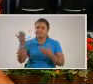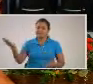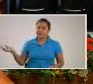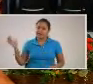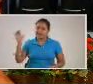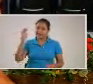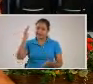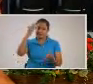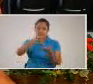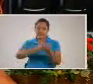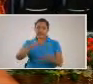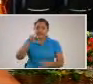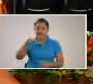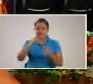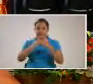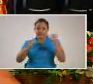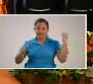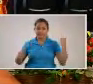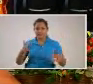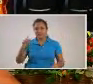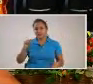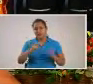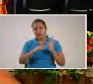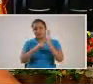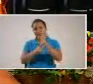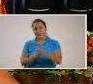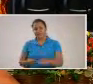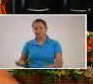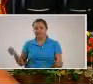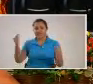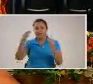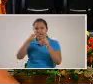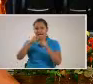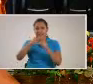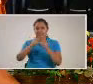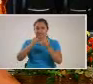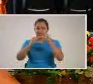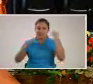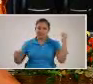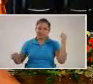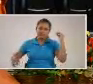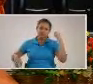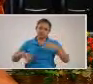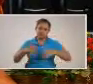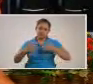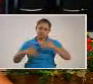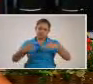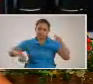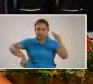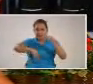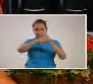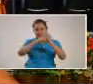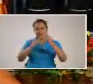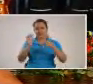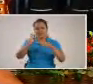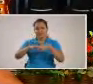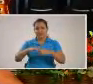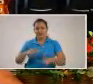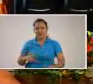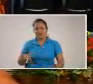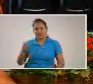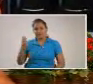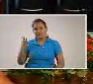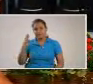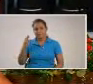final no van a aparecer hasta el último partido ahí en Brasil. Bueno, ya venimos, nosotros venimos a jugar la final del mundial. Ah,